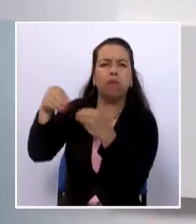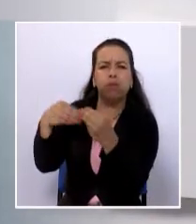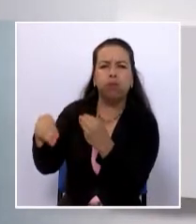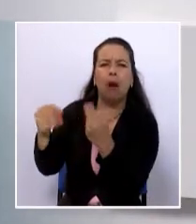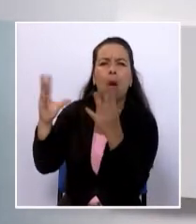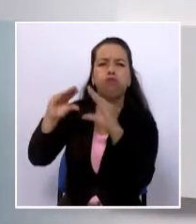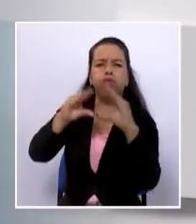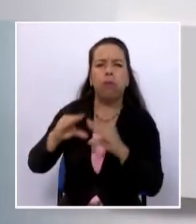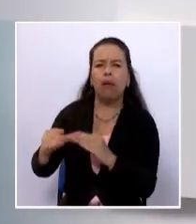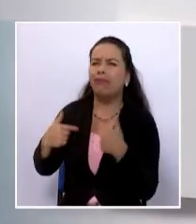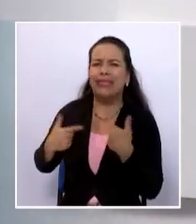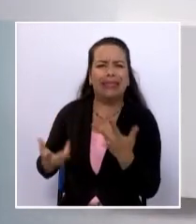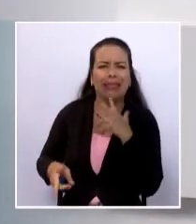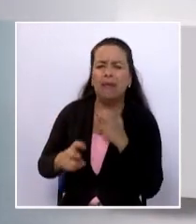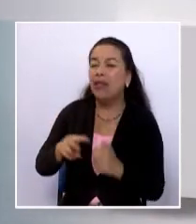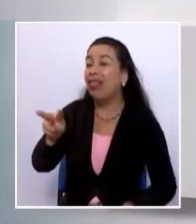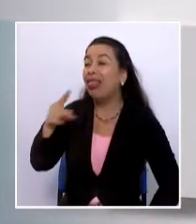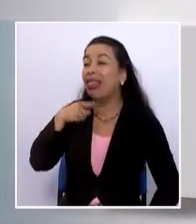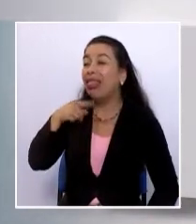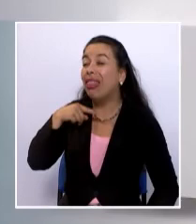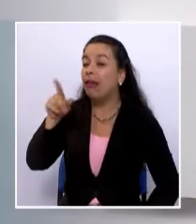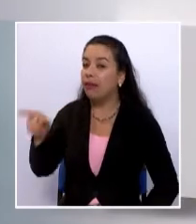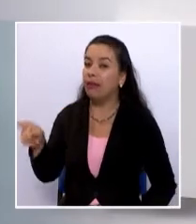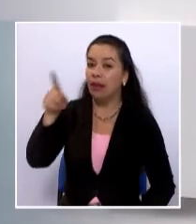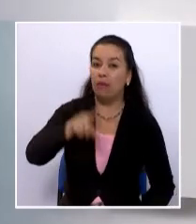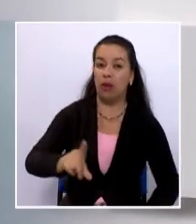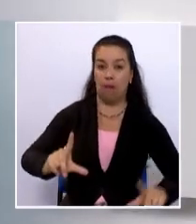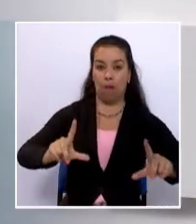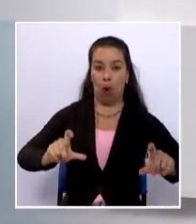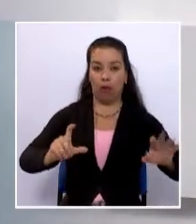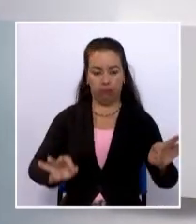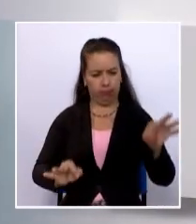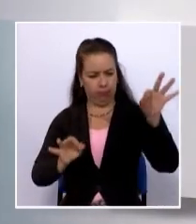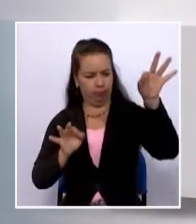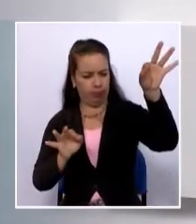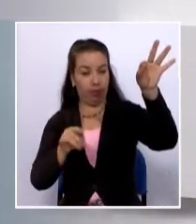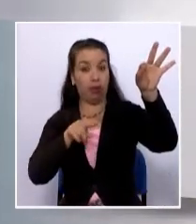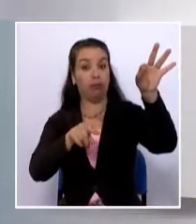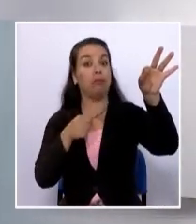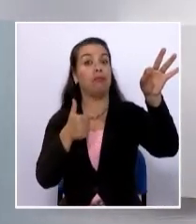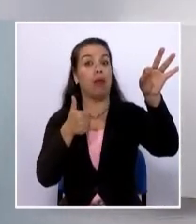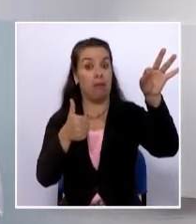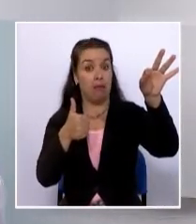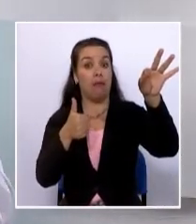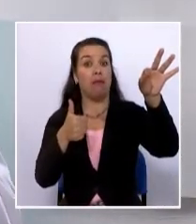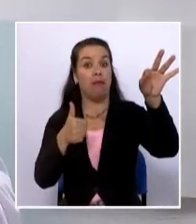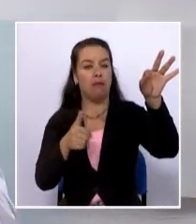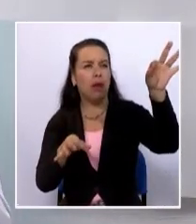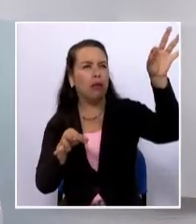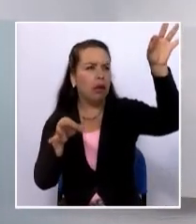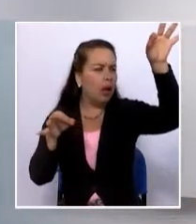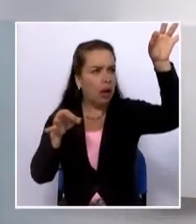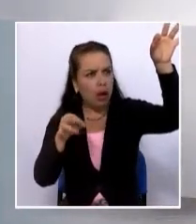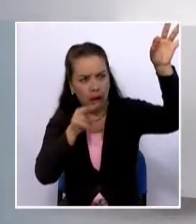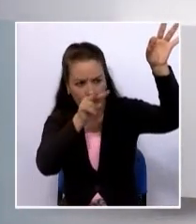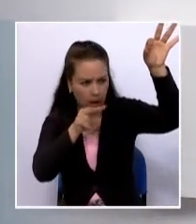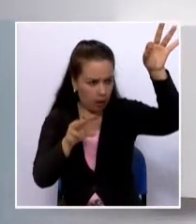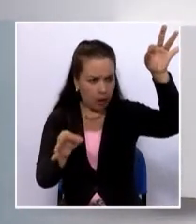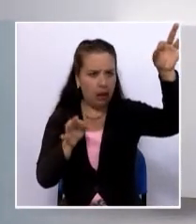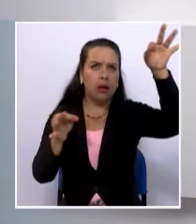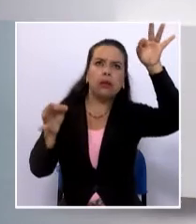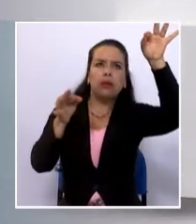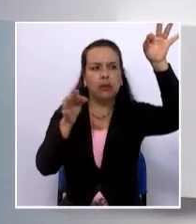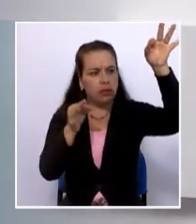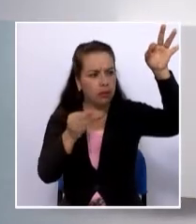músculo posteriormente fue avanzando y llegó la tomografía excelente la tomografía para ver en mayor detalle el hueso y para ver